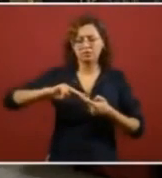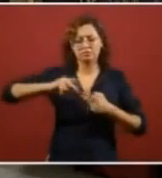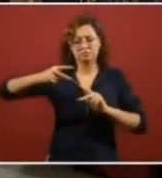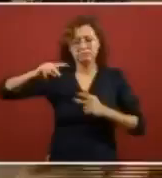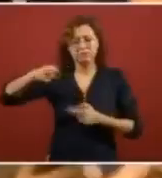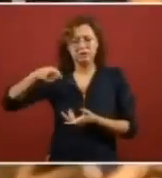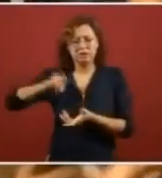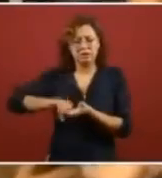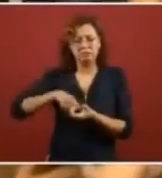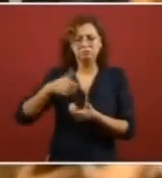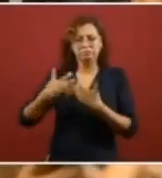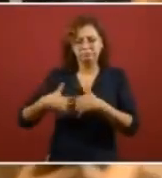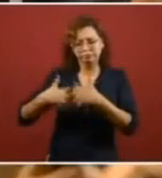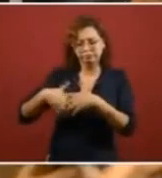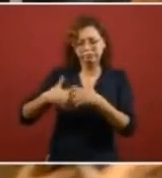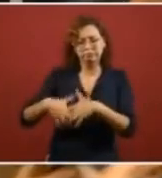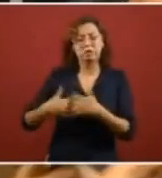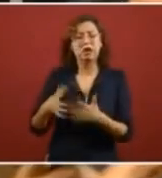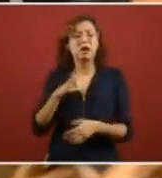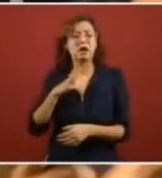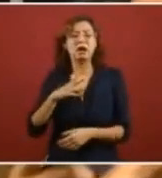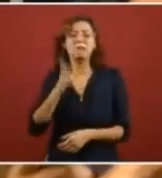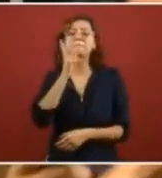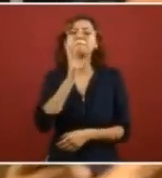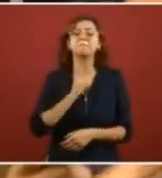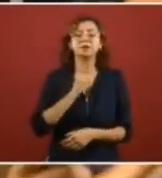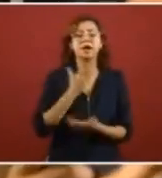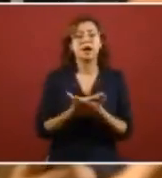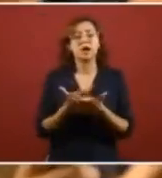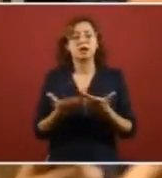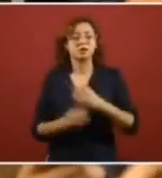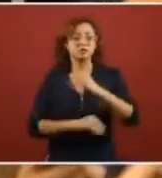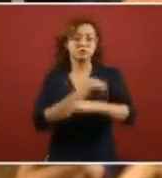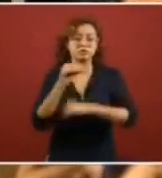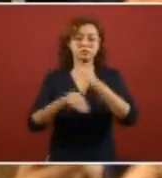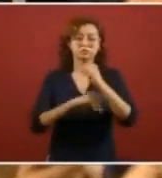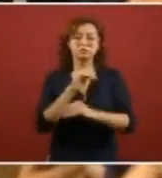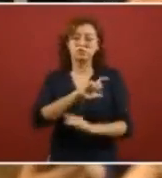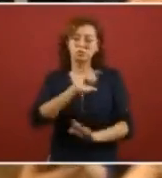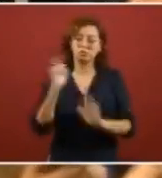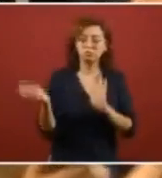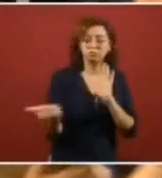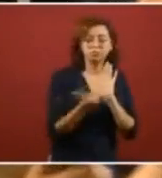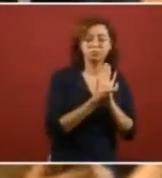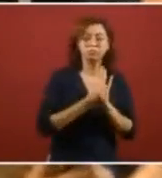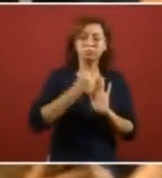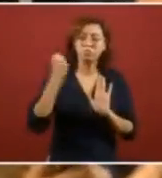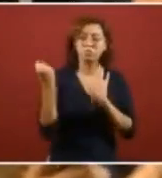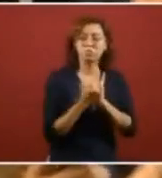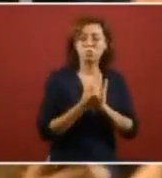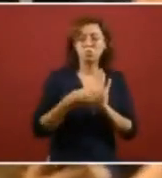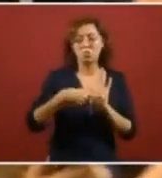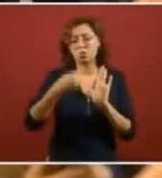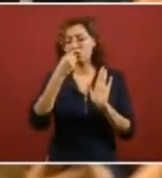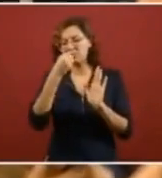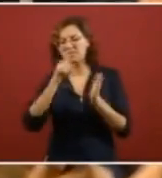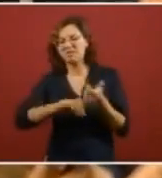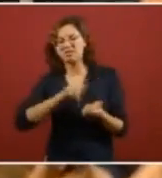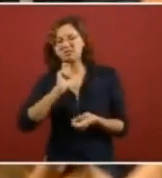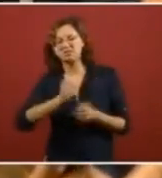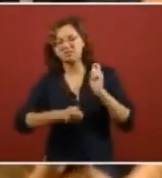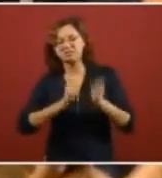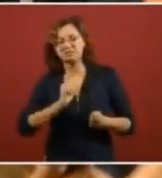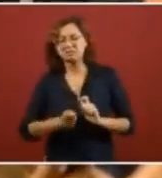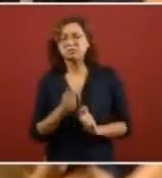petróleo. Ahora que está la discusión de los etiquetados claros y que vayan al frente, si su gobierno está interesado en que